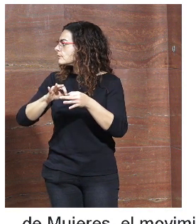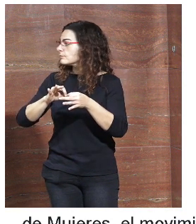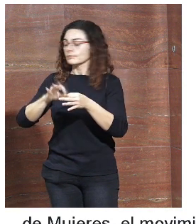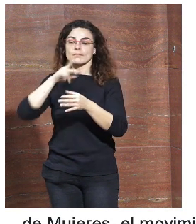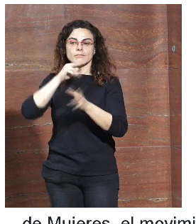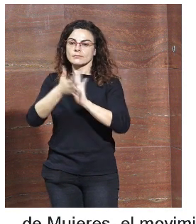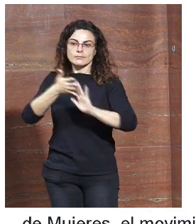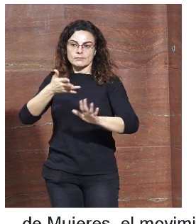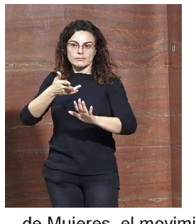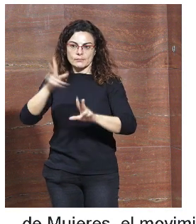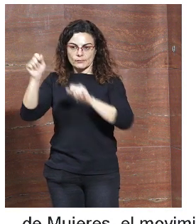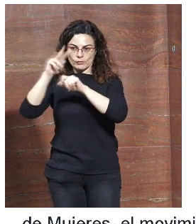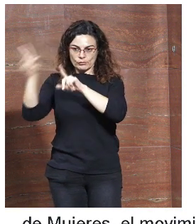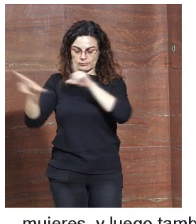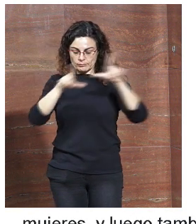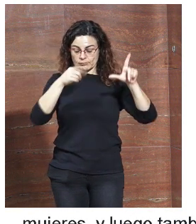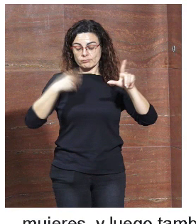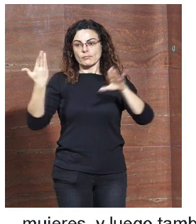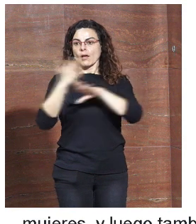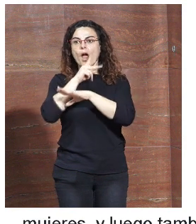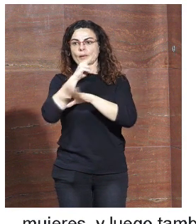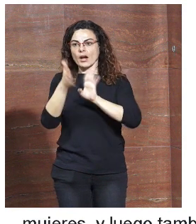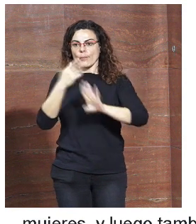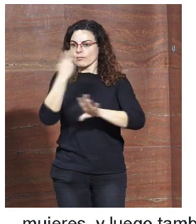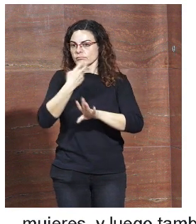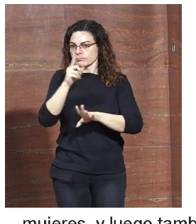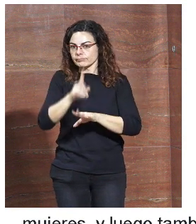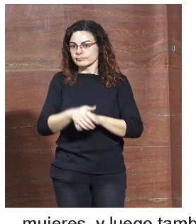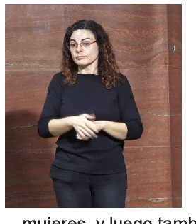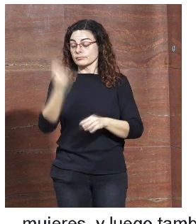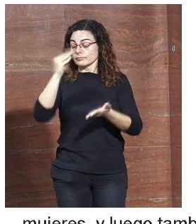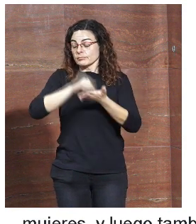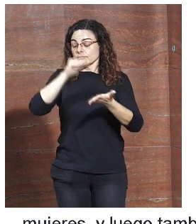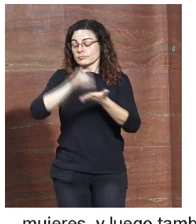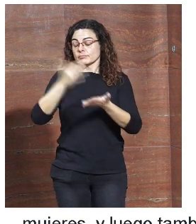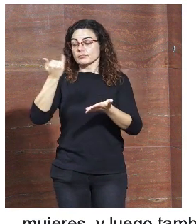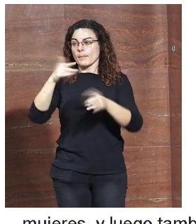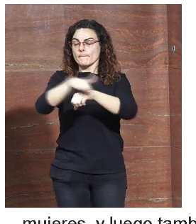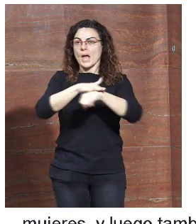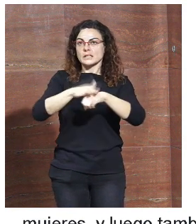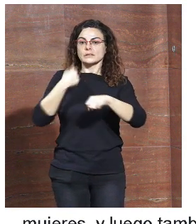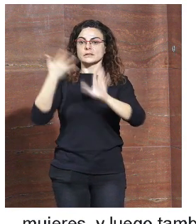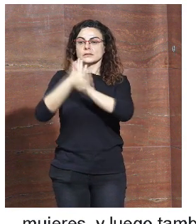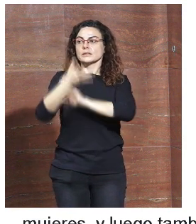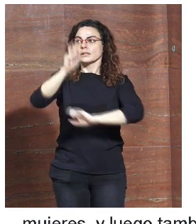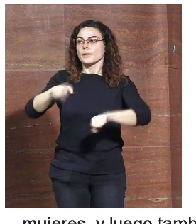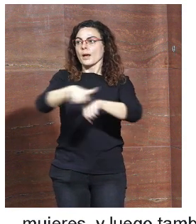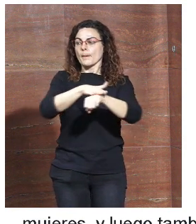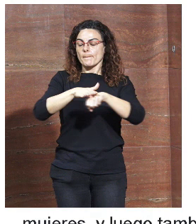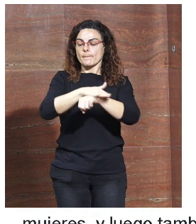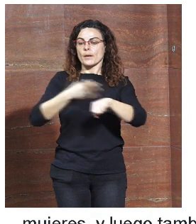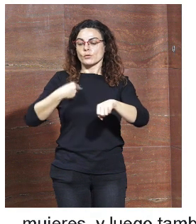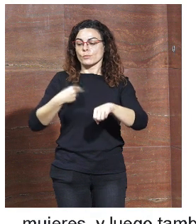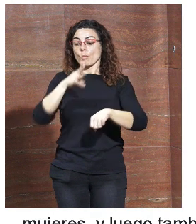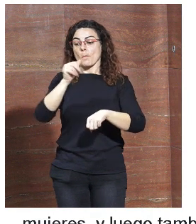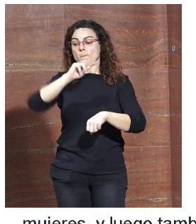bueno, lo que os enseñaré, ¿no?, ve un poco de unir estas dos partes, ¿no?, más todo el marco legal que también comentaba Patxi, ¿no?,